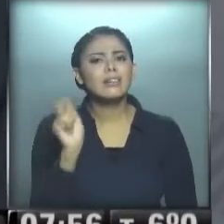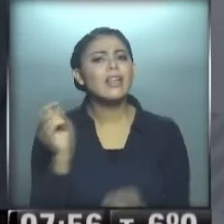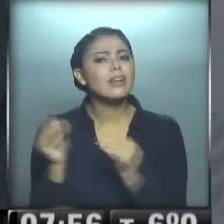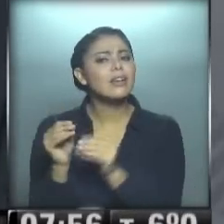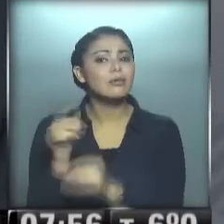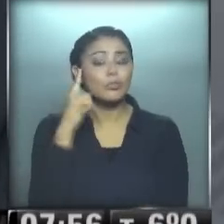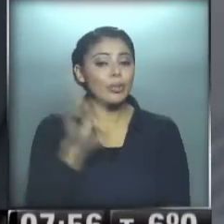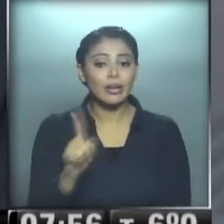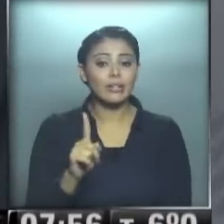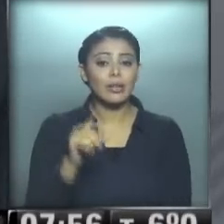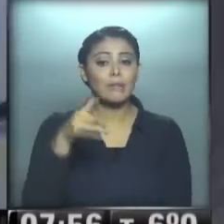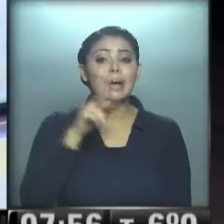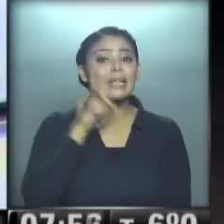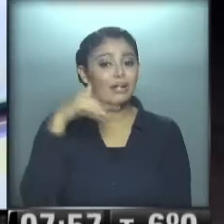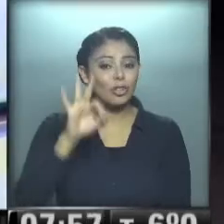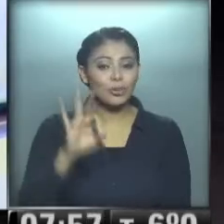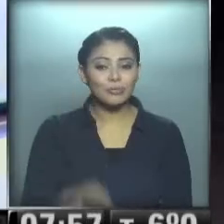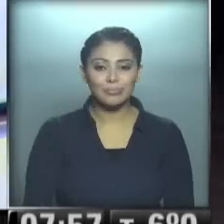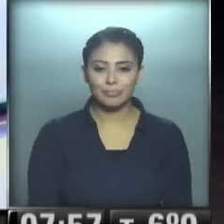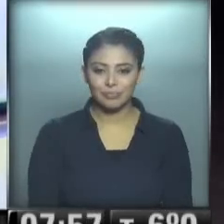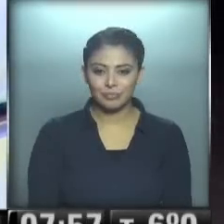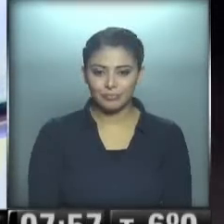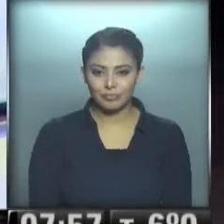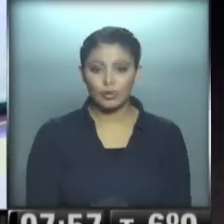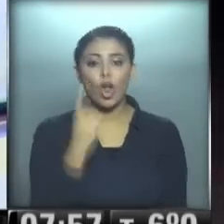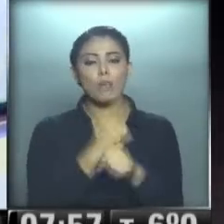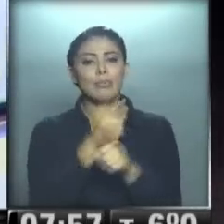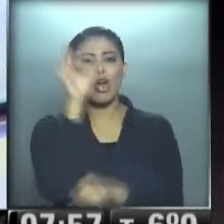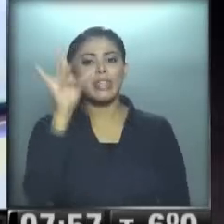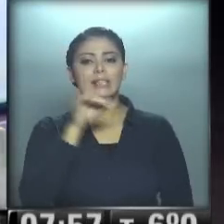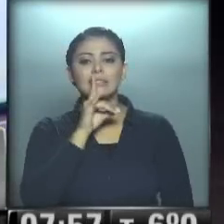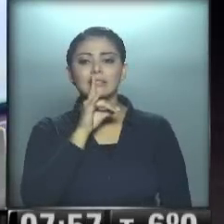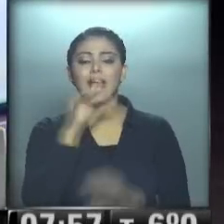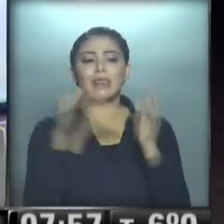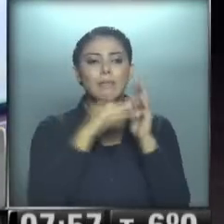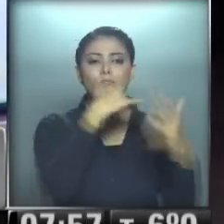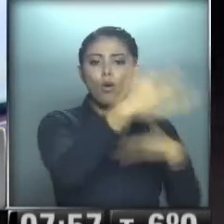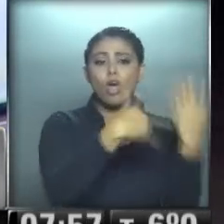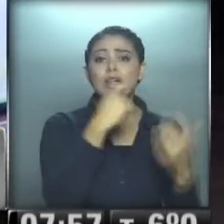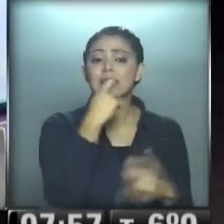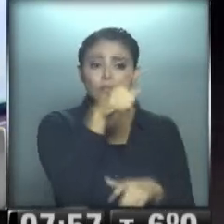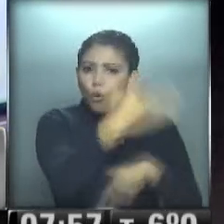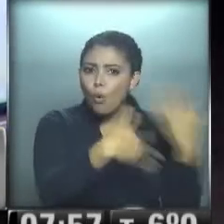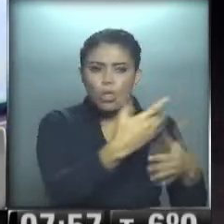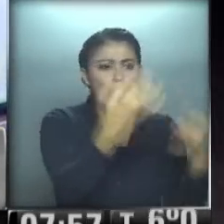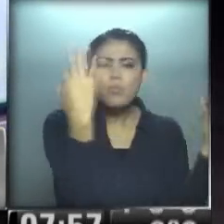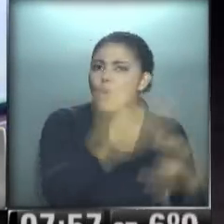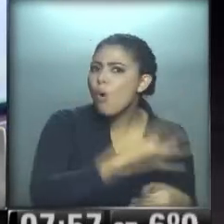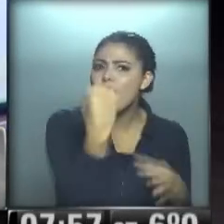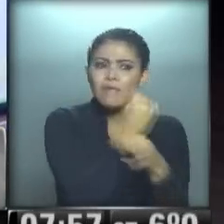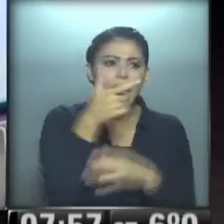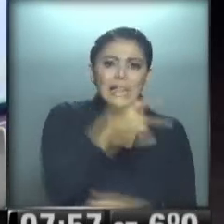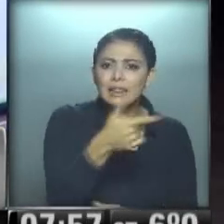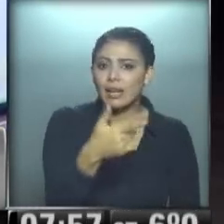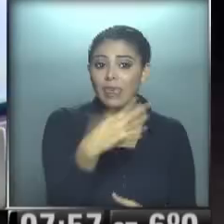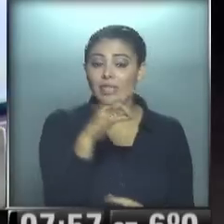él? Increíble, el Tata Martino. Lo primero que hacen los entrenadores es adaptarse a los jugadores que tienes. Y cuando tienes a jugadores tan buenos de ataque, tan